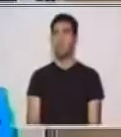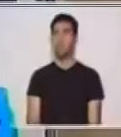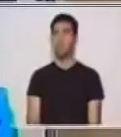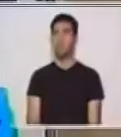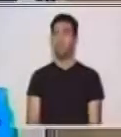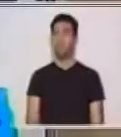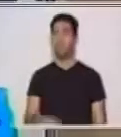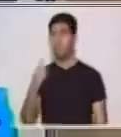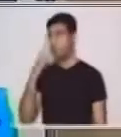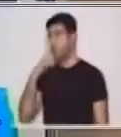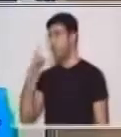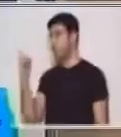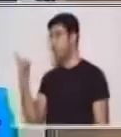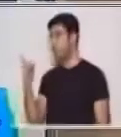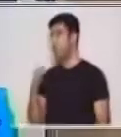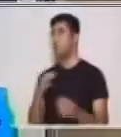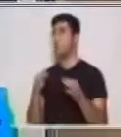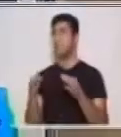Acá tenemos otro.